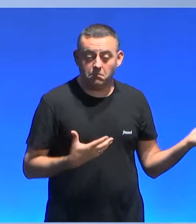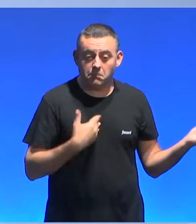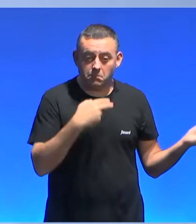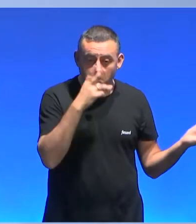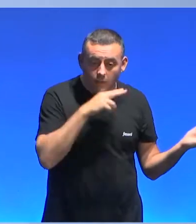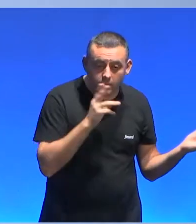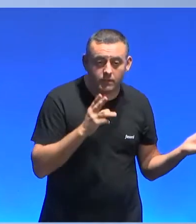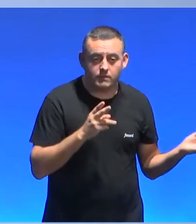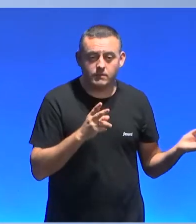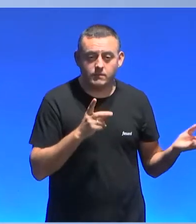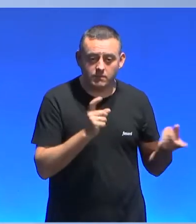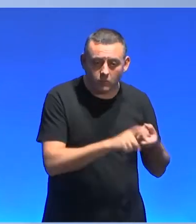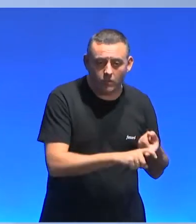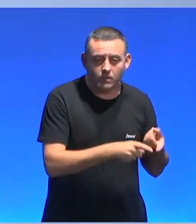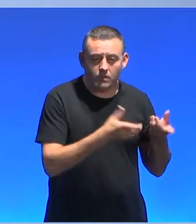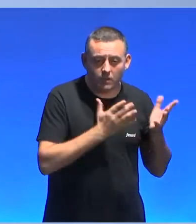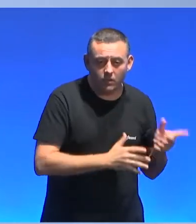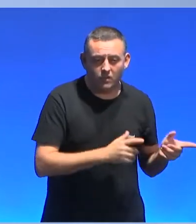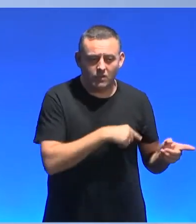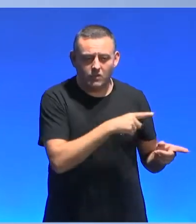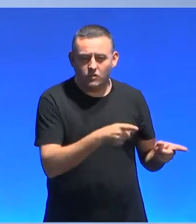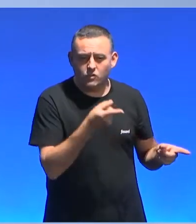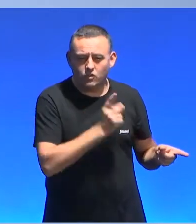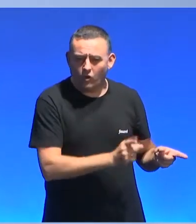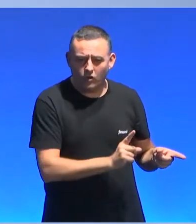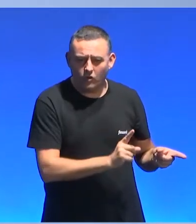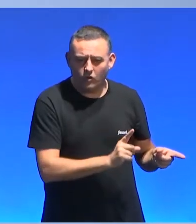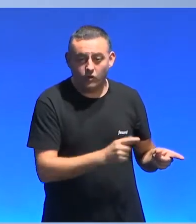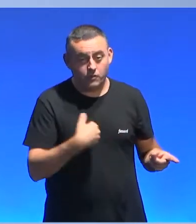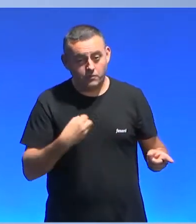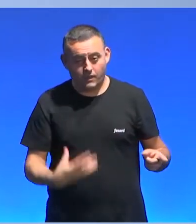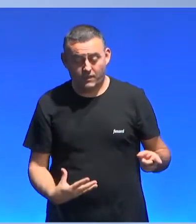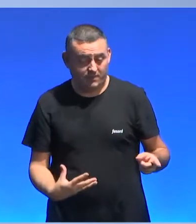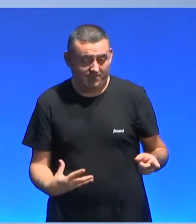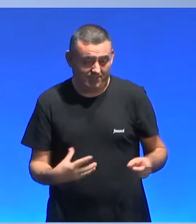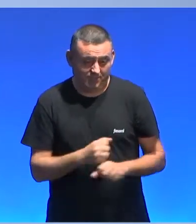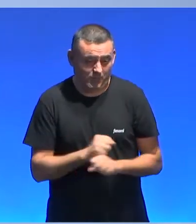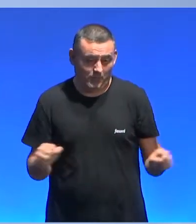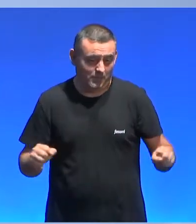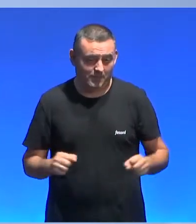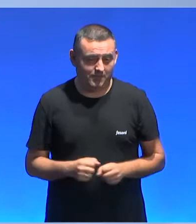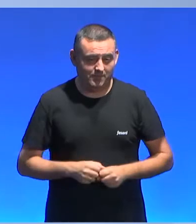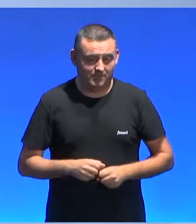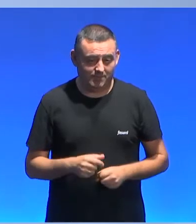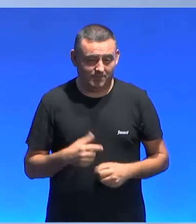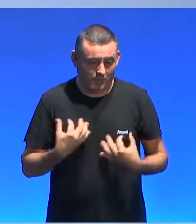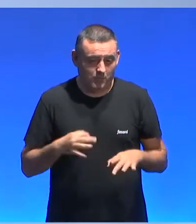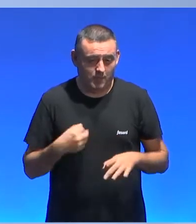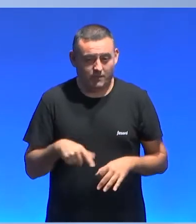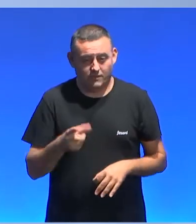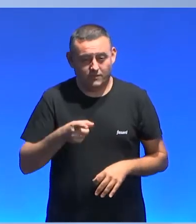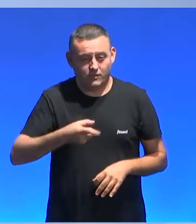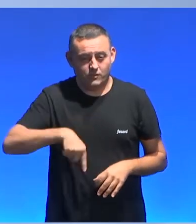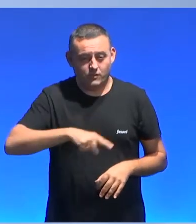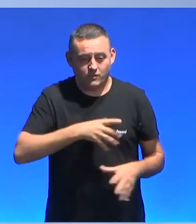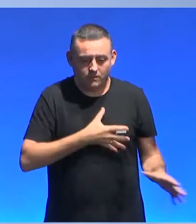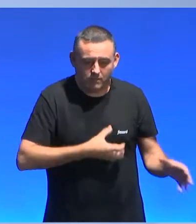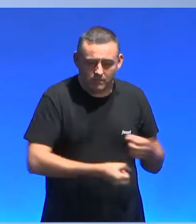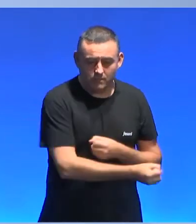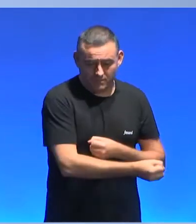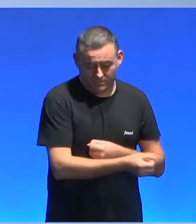estar satisfechos. No creo que somos tan malos y tan brutos de poder gozar de